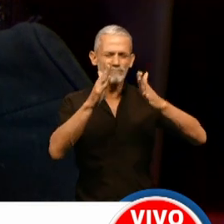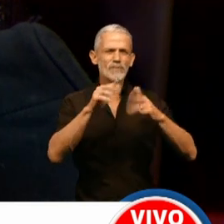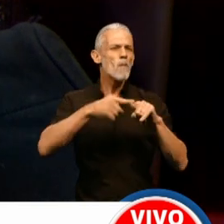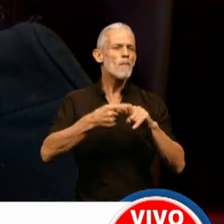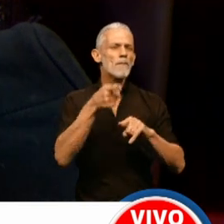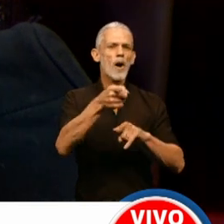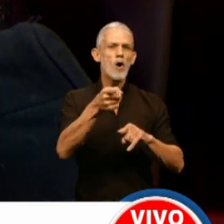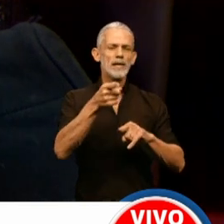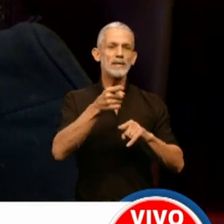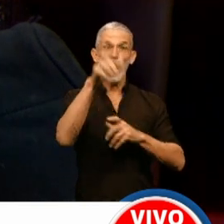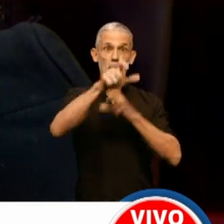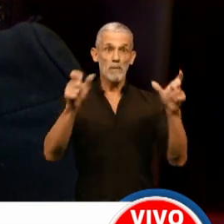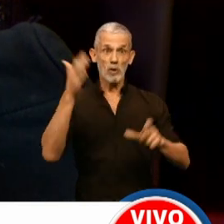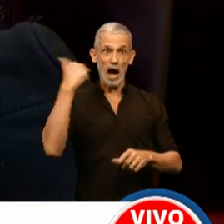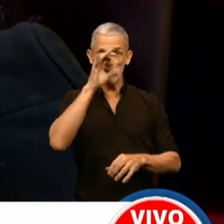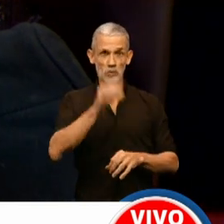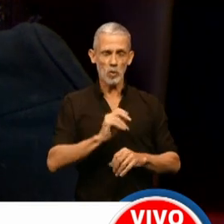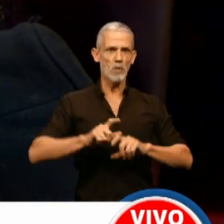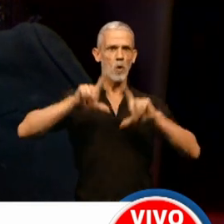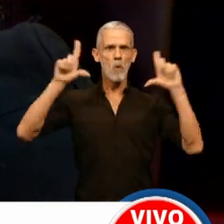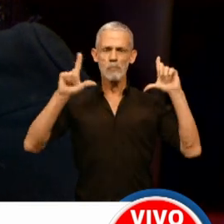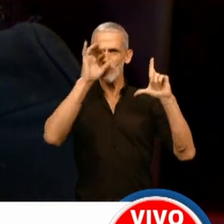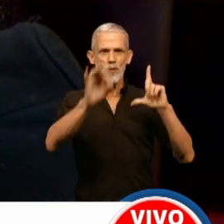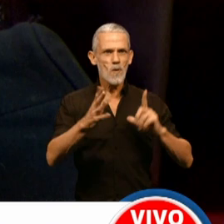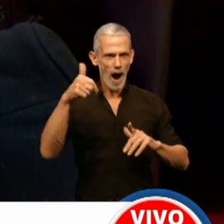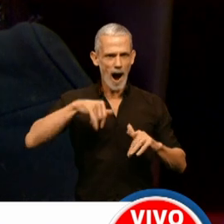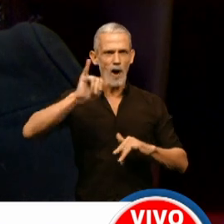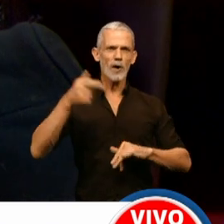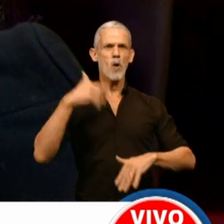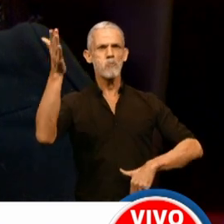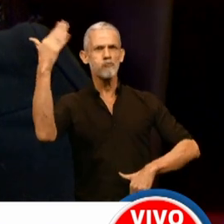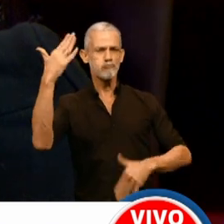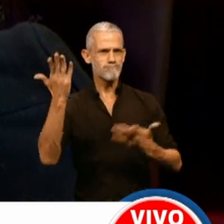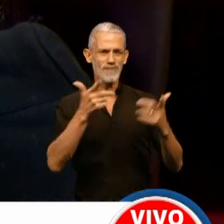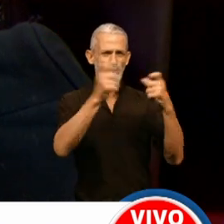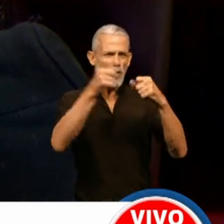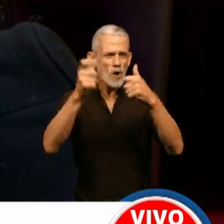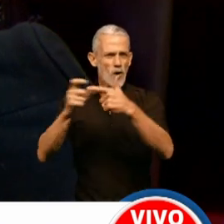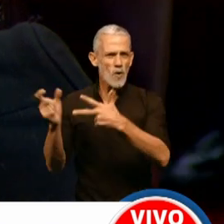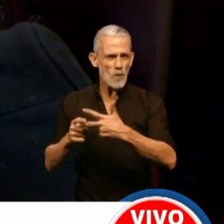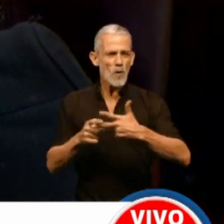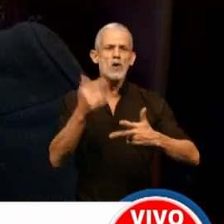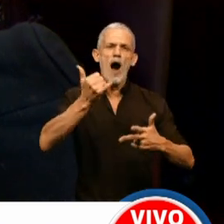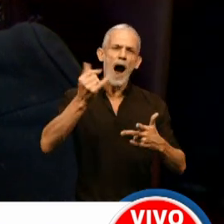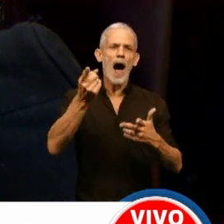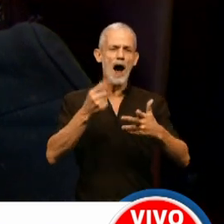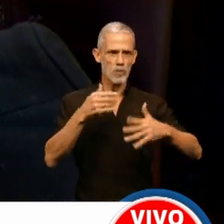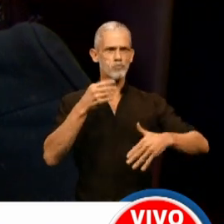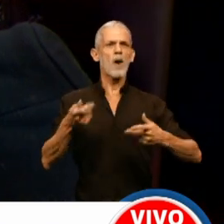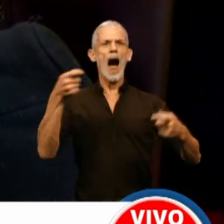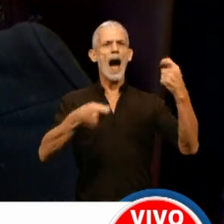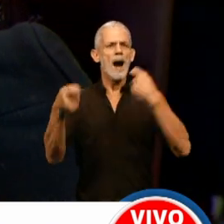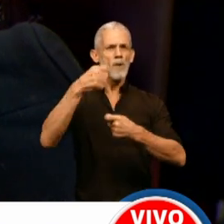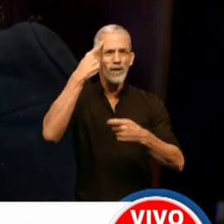a sujetos que nunca habían tenido esta posibilidad esta serie de reuniones supusieron un gran aporte